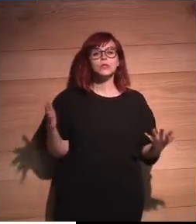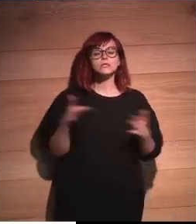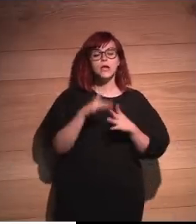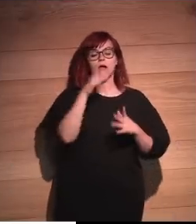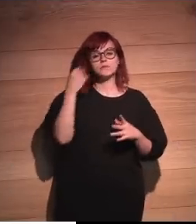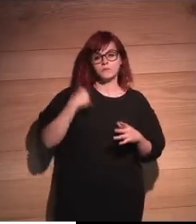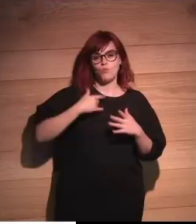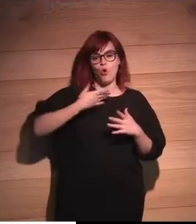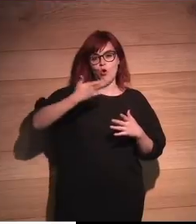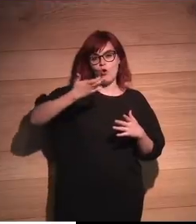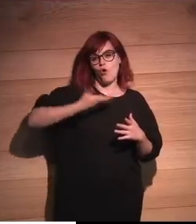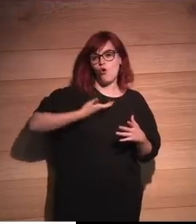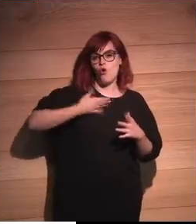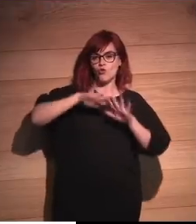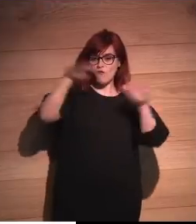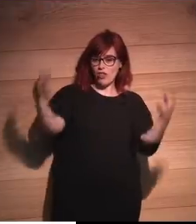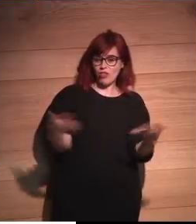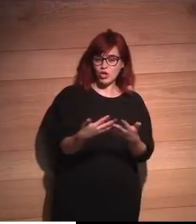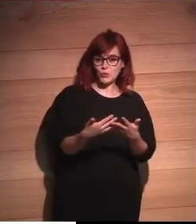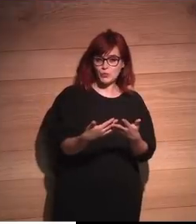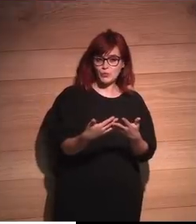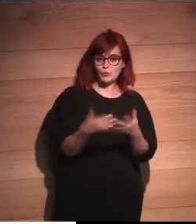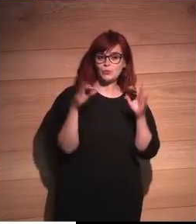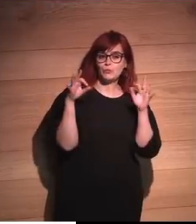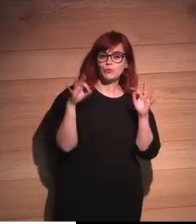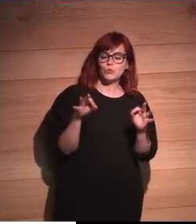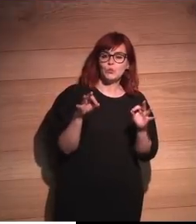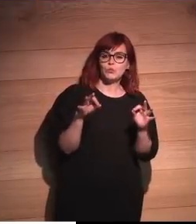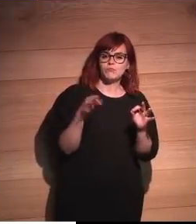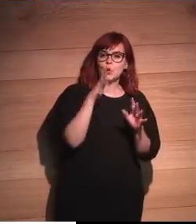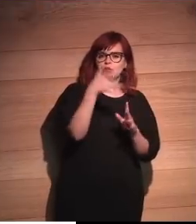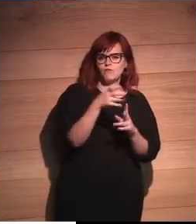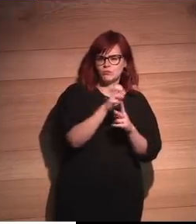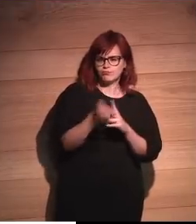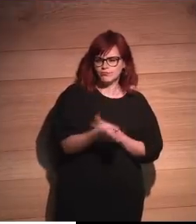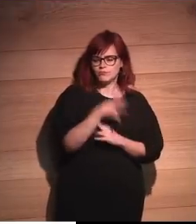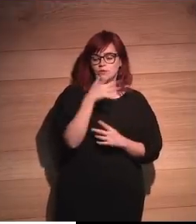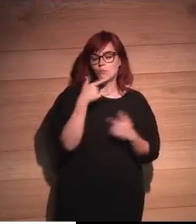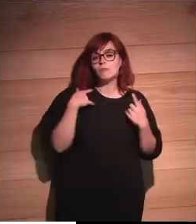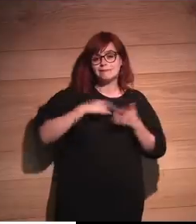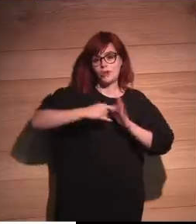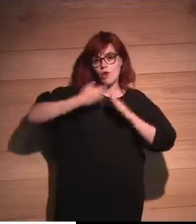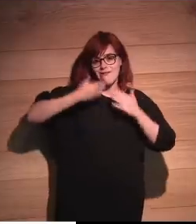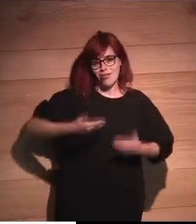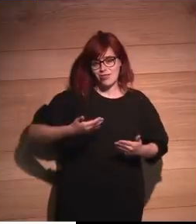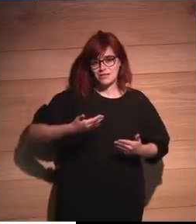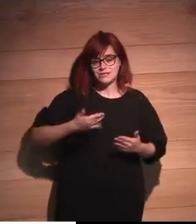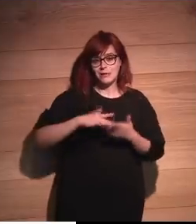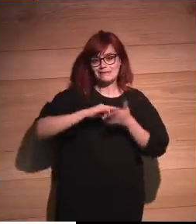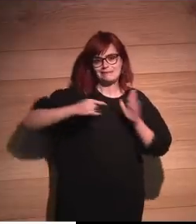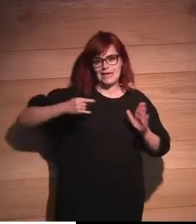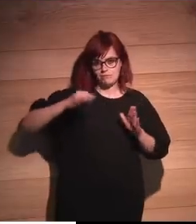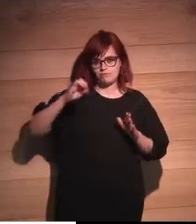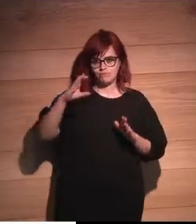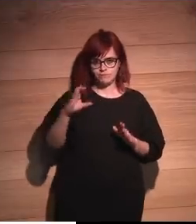de la globalización se ha producido por varias razones. Obviamente por la tecnología, las TIC,